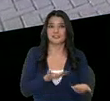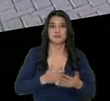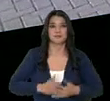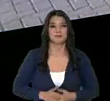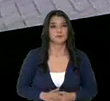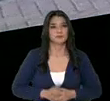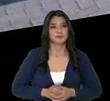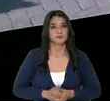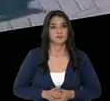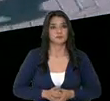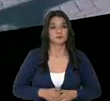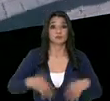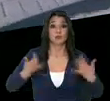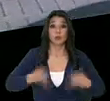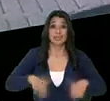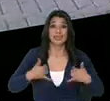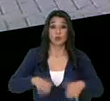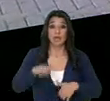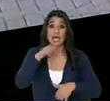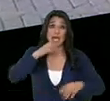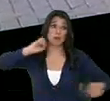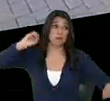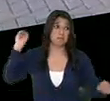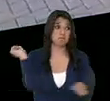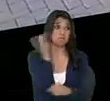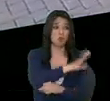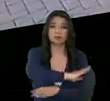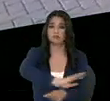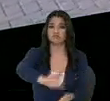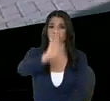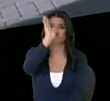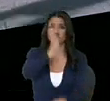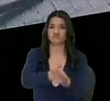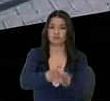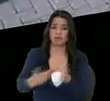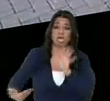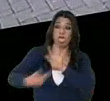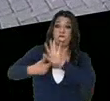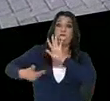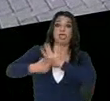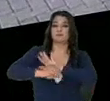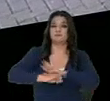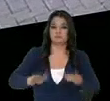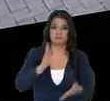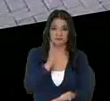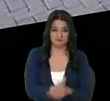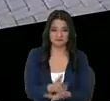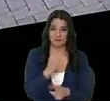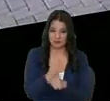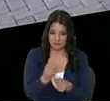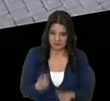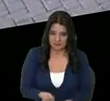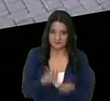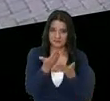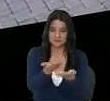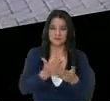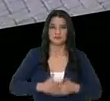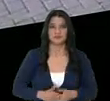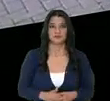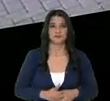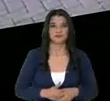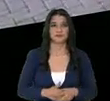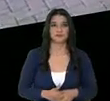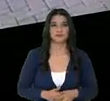erradicar el feo juego del agua que se tiene con las agresiones consabidas. Así que Adri, adelante.